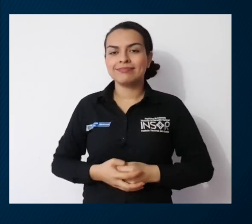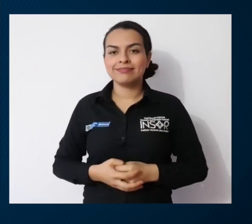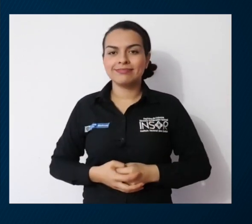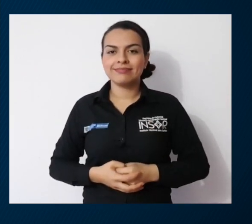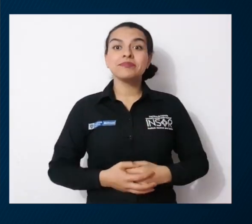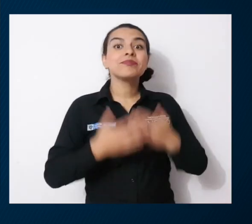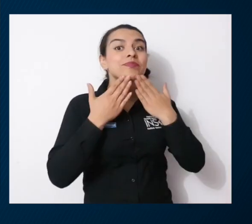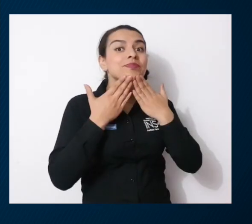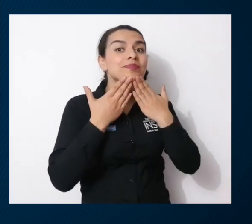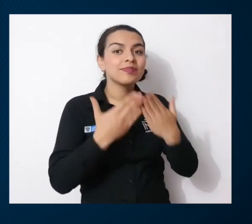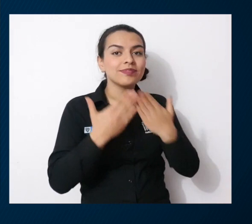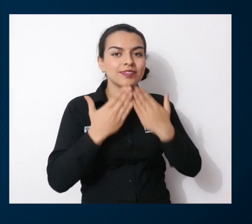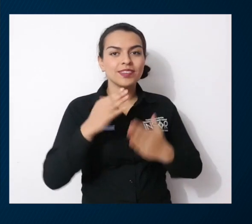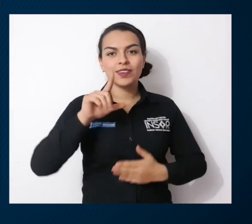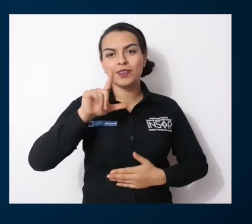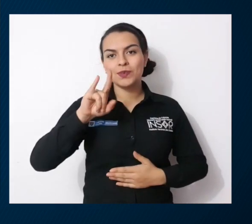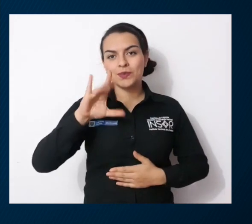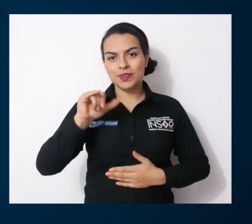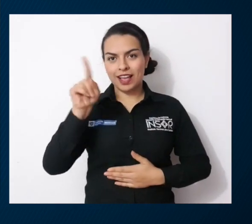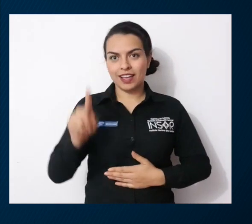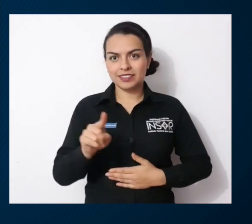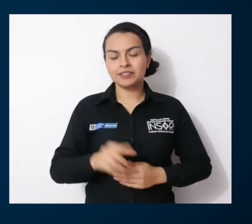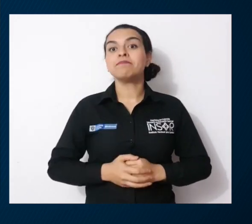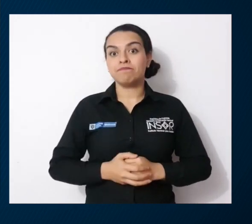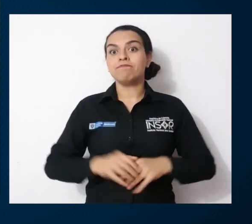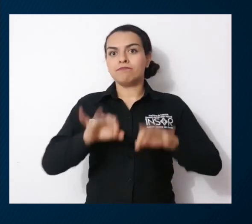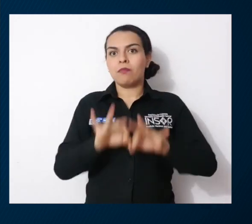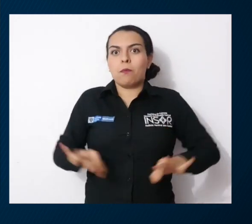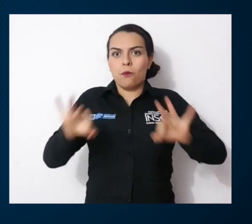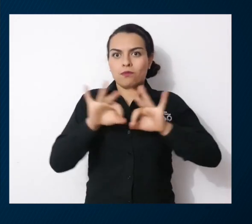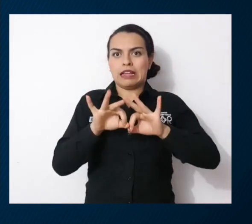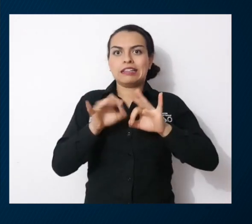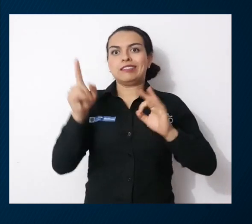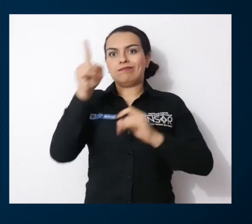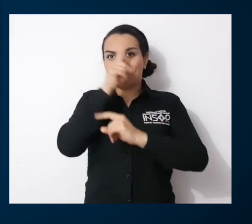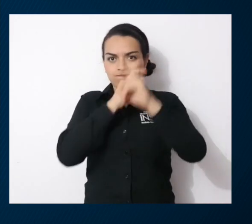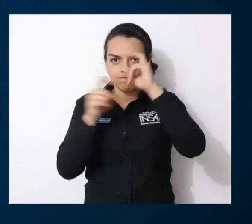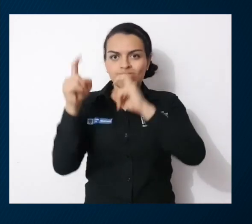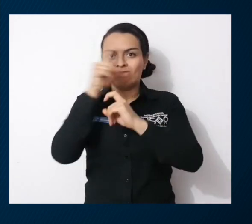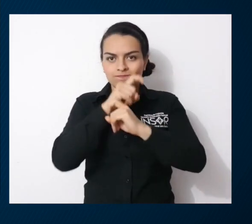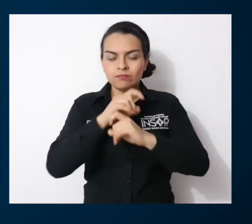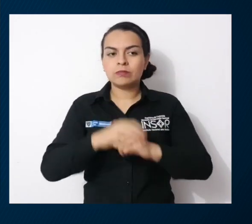Muchas gracias, Lucas. Bueno, pues muy importantes reflexiones.